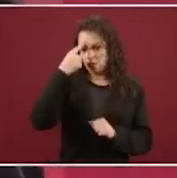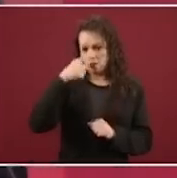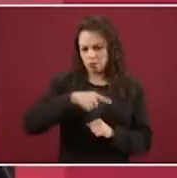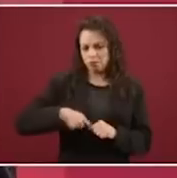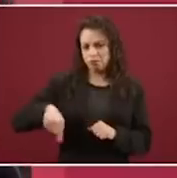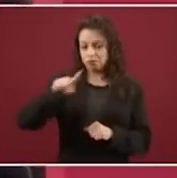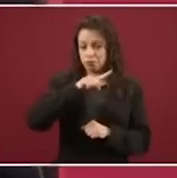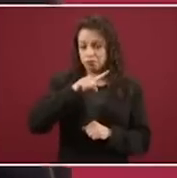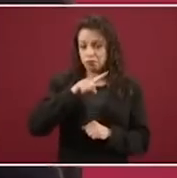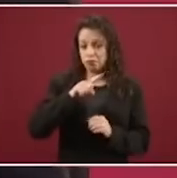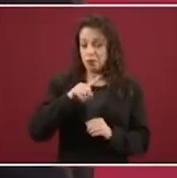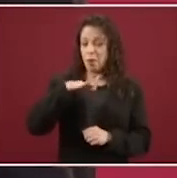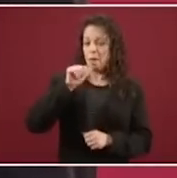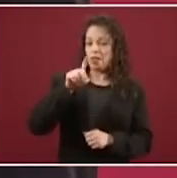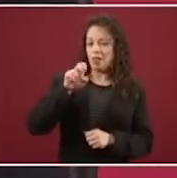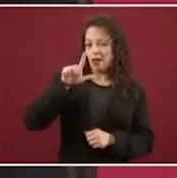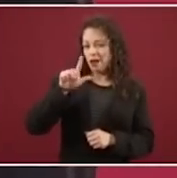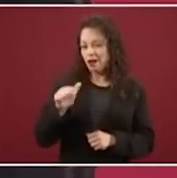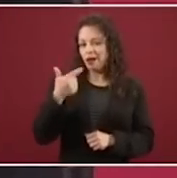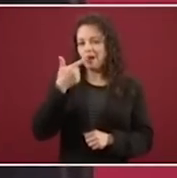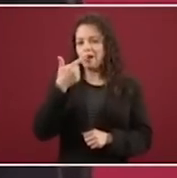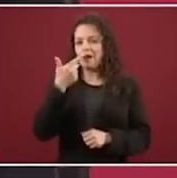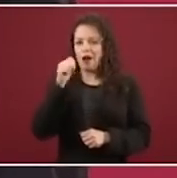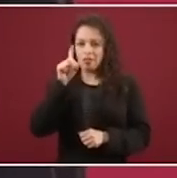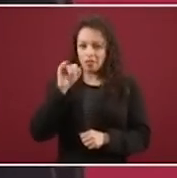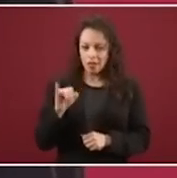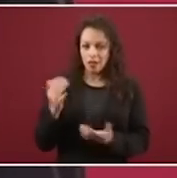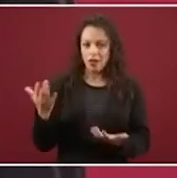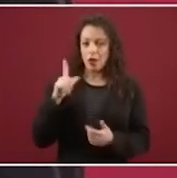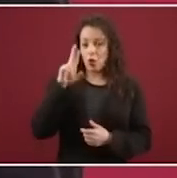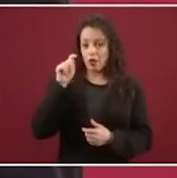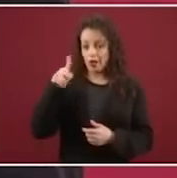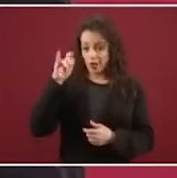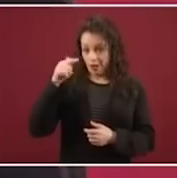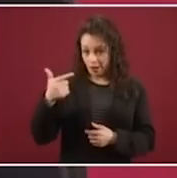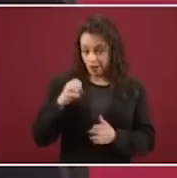Mandela, de Gandhi, de Luther King,